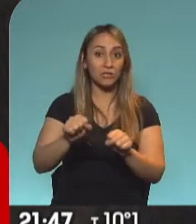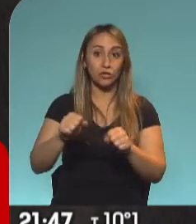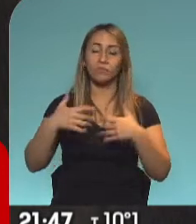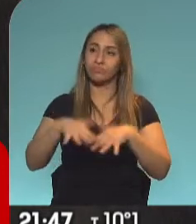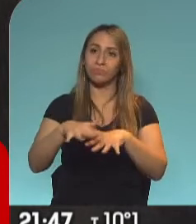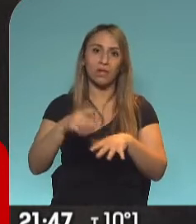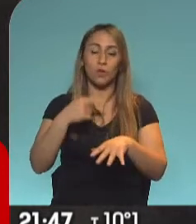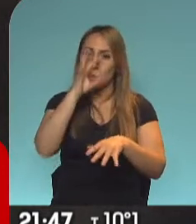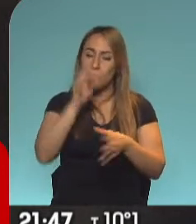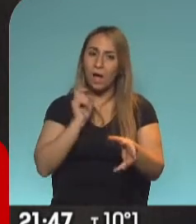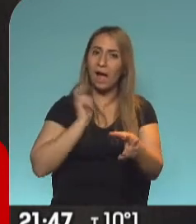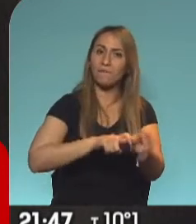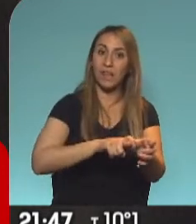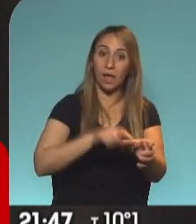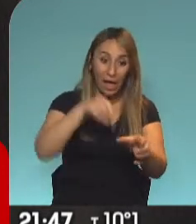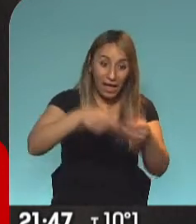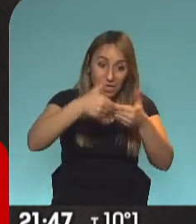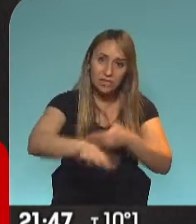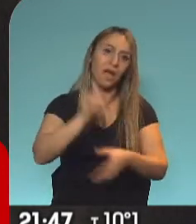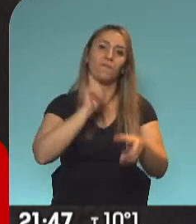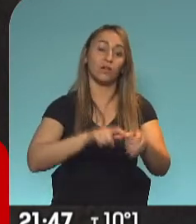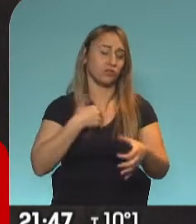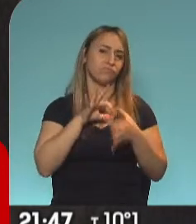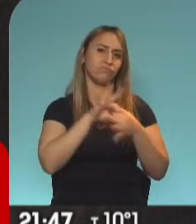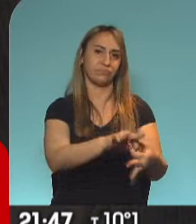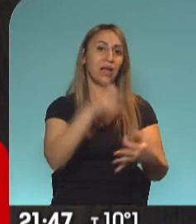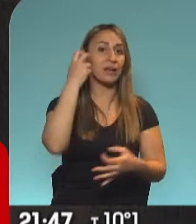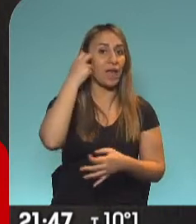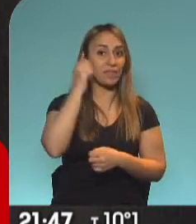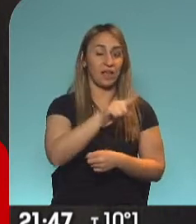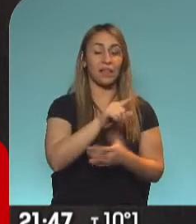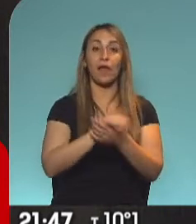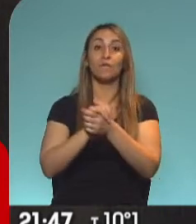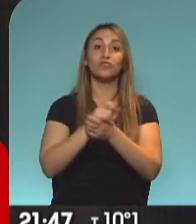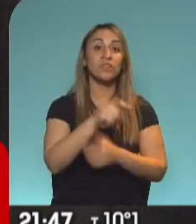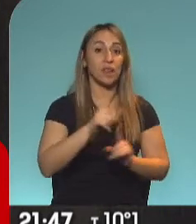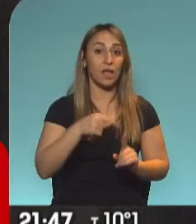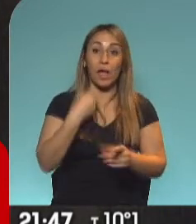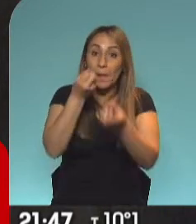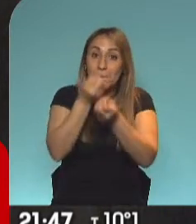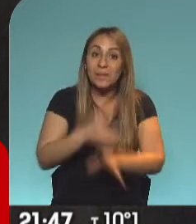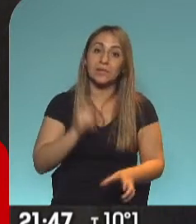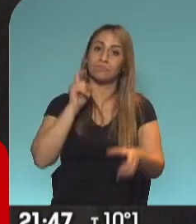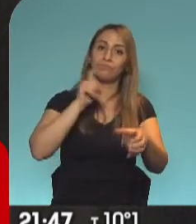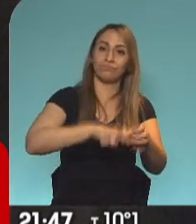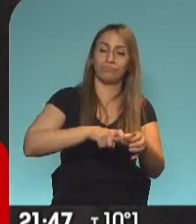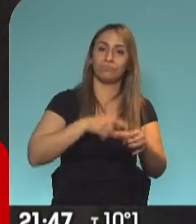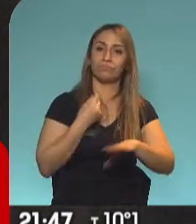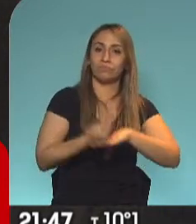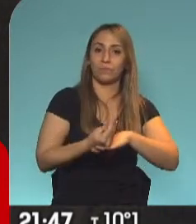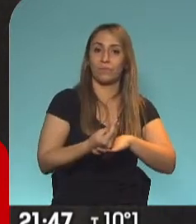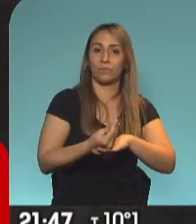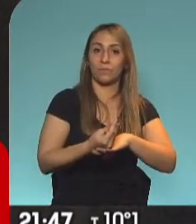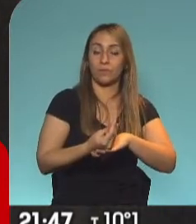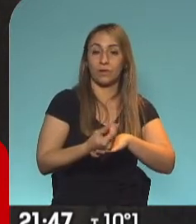me afilié y de ahí soy un viejo radical alfonsinista que cuando empecé a militar, cuando empecé a ser funcionario,